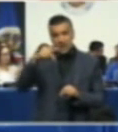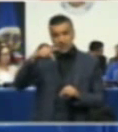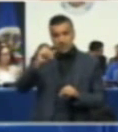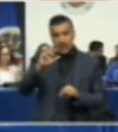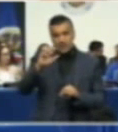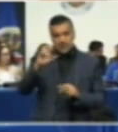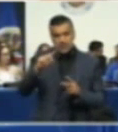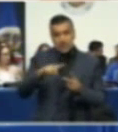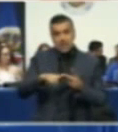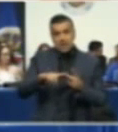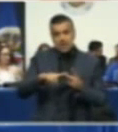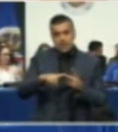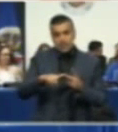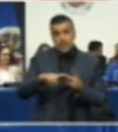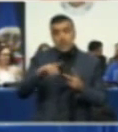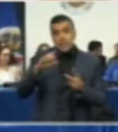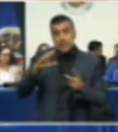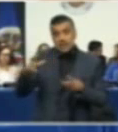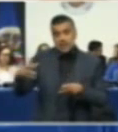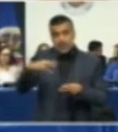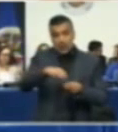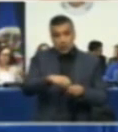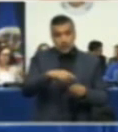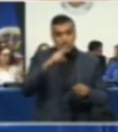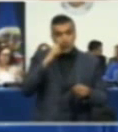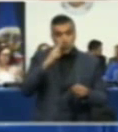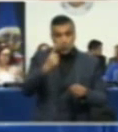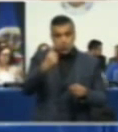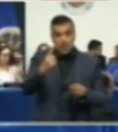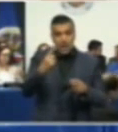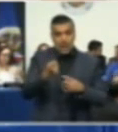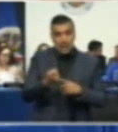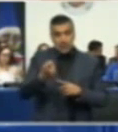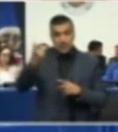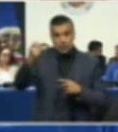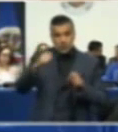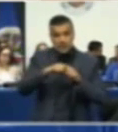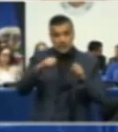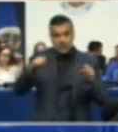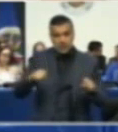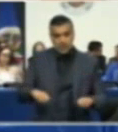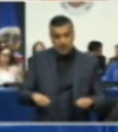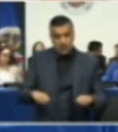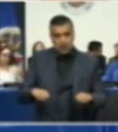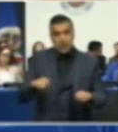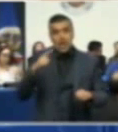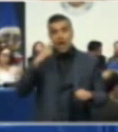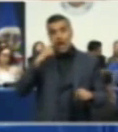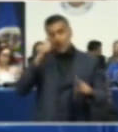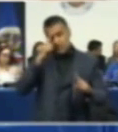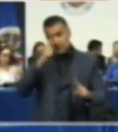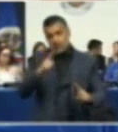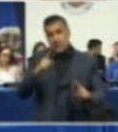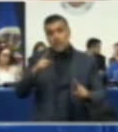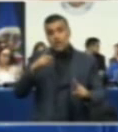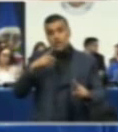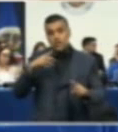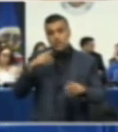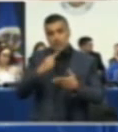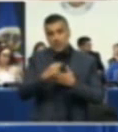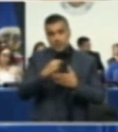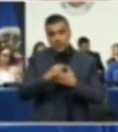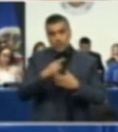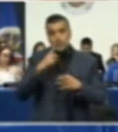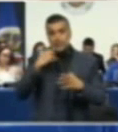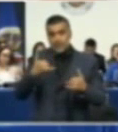la tutela y la curatela, integrándolas en una sola e eliminando del sistema binario a fin de brindar un tratamiento